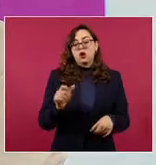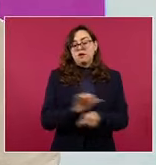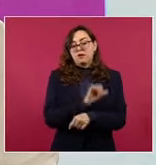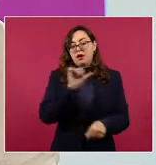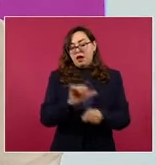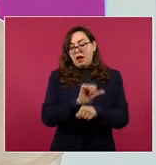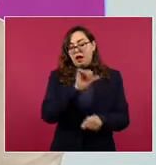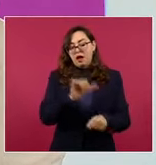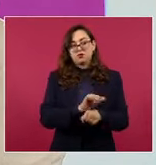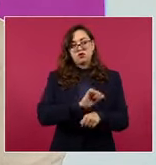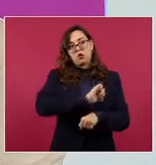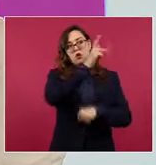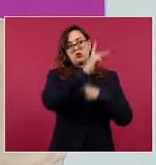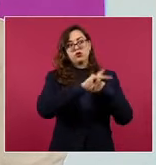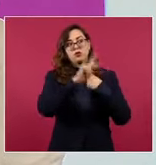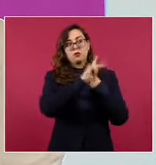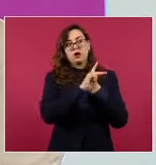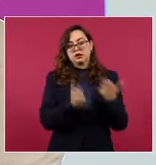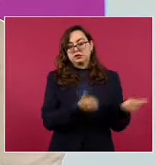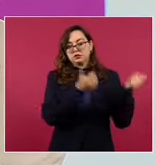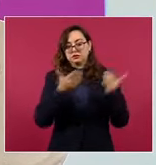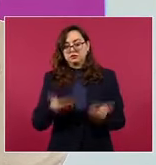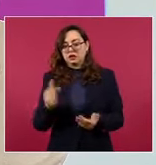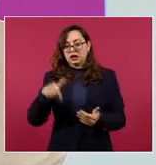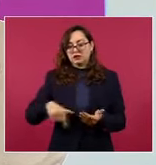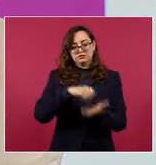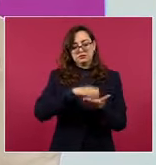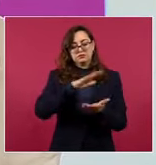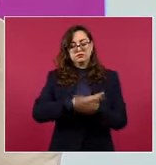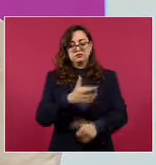extranjera se han regularizado